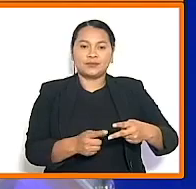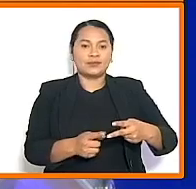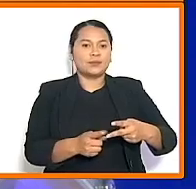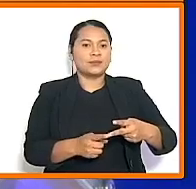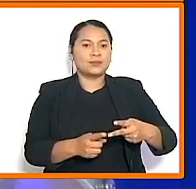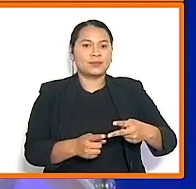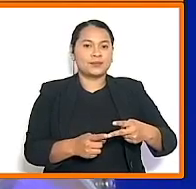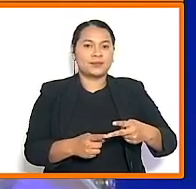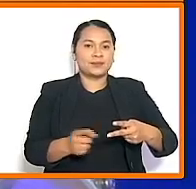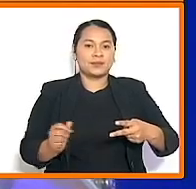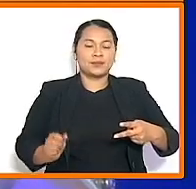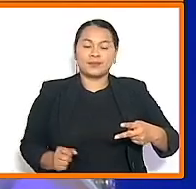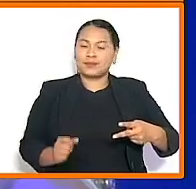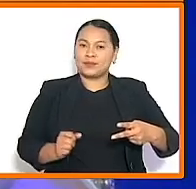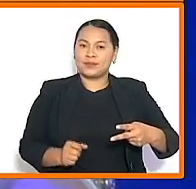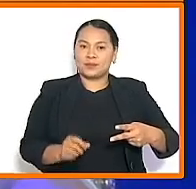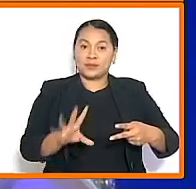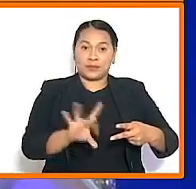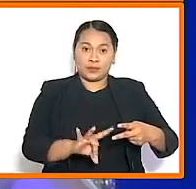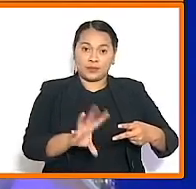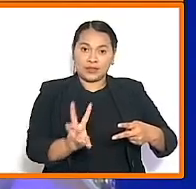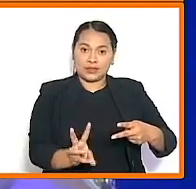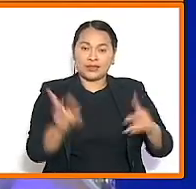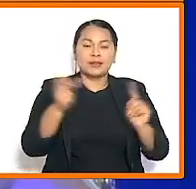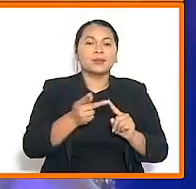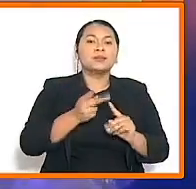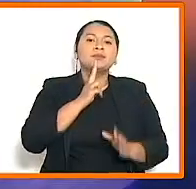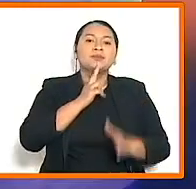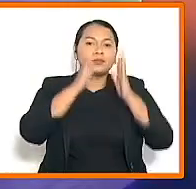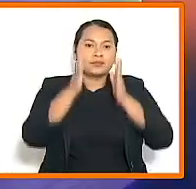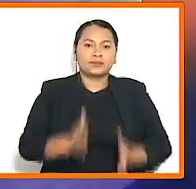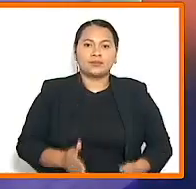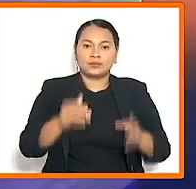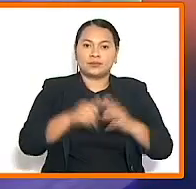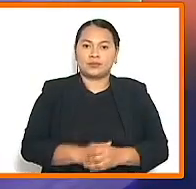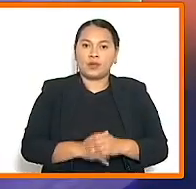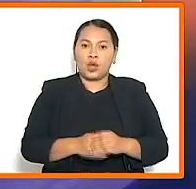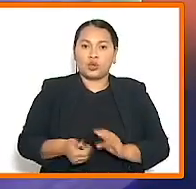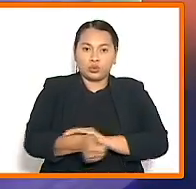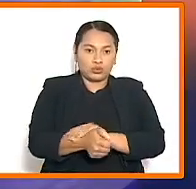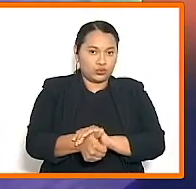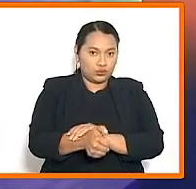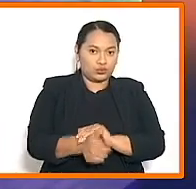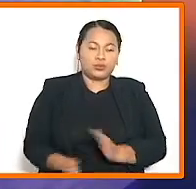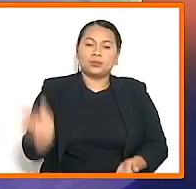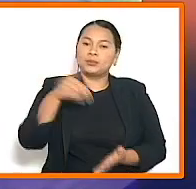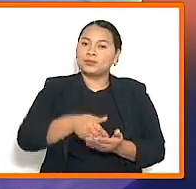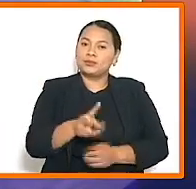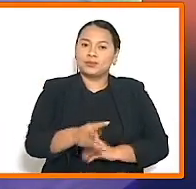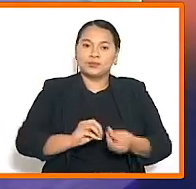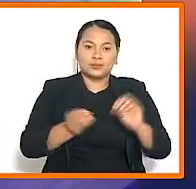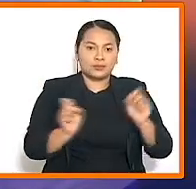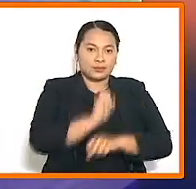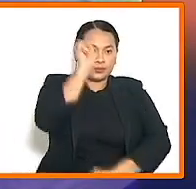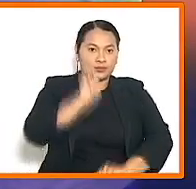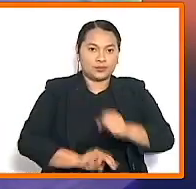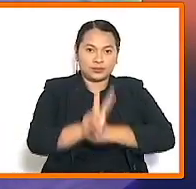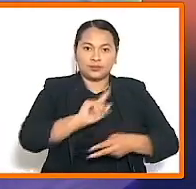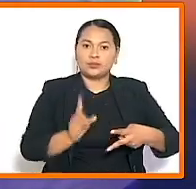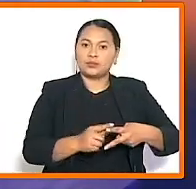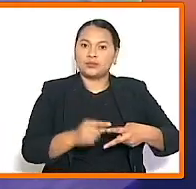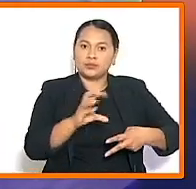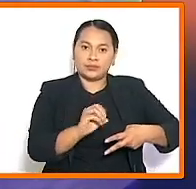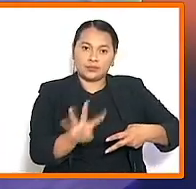número ganador para premiados en esta noche es el 86 con su catrachada Zambunango. Con mucho gusto te repito, posición 104